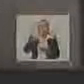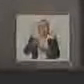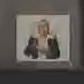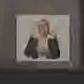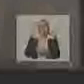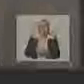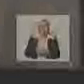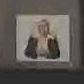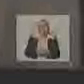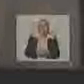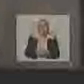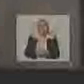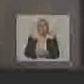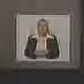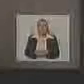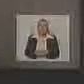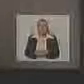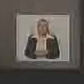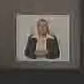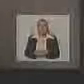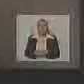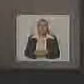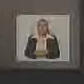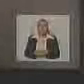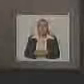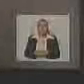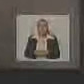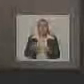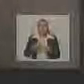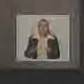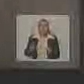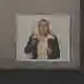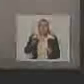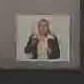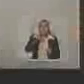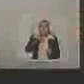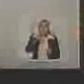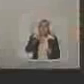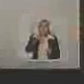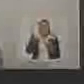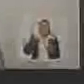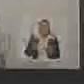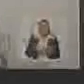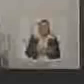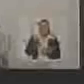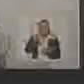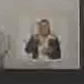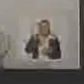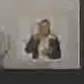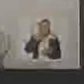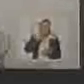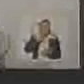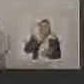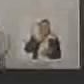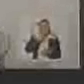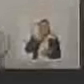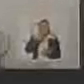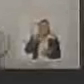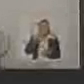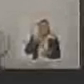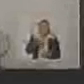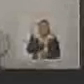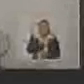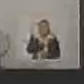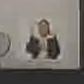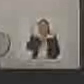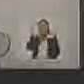Su turno, candidata Cipatli Dinora Pisano Osorio. Adelante. Vecino y vecina de Benito Juárez,